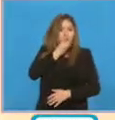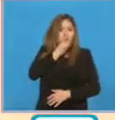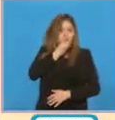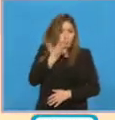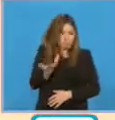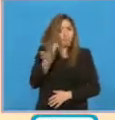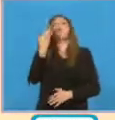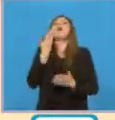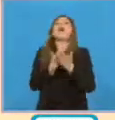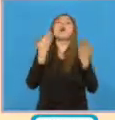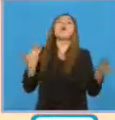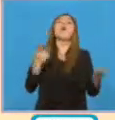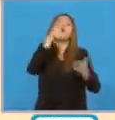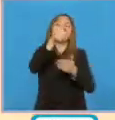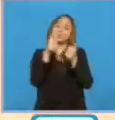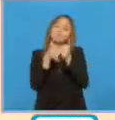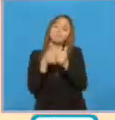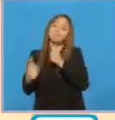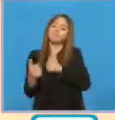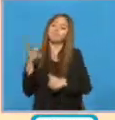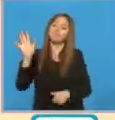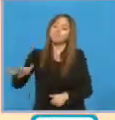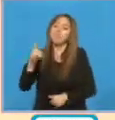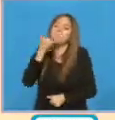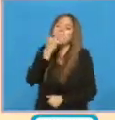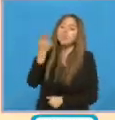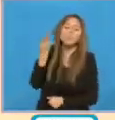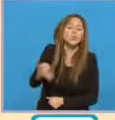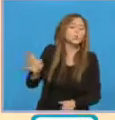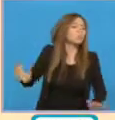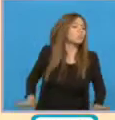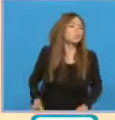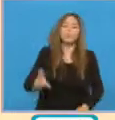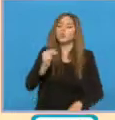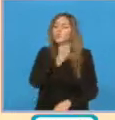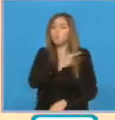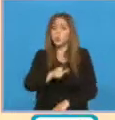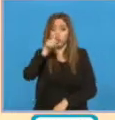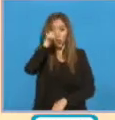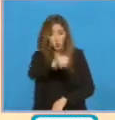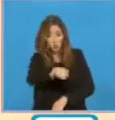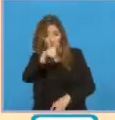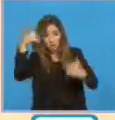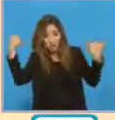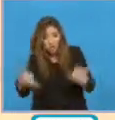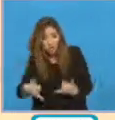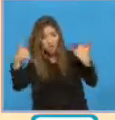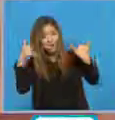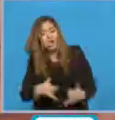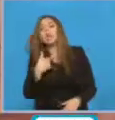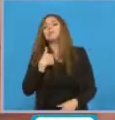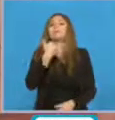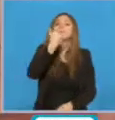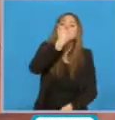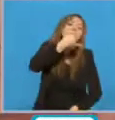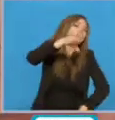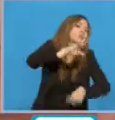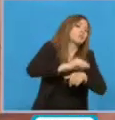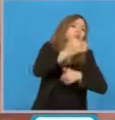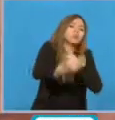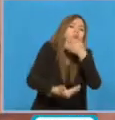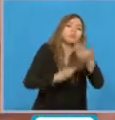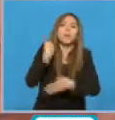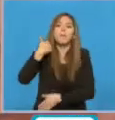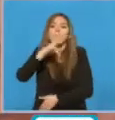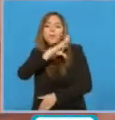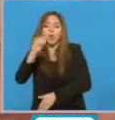separar y decirle, mira, esta actitud no me está gustando. Si Sí. no te comportas de esta manera, a Nos lo mejor vamos. nos vamos a tener que ir. Muy ¿no? bien. Y te puede decir, me